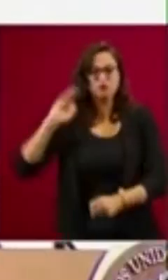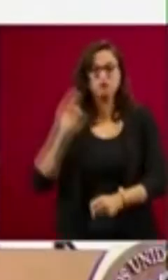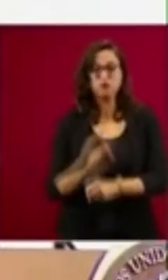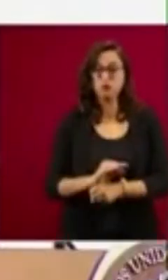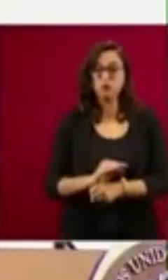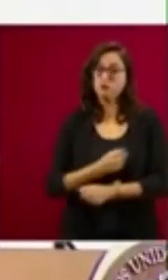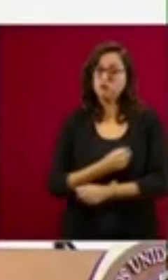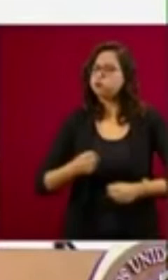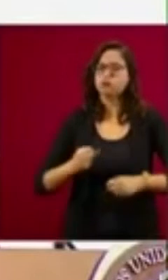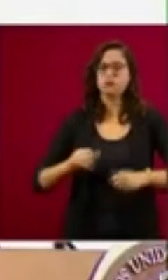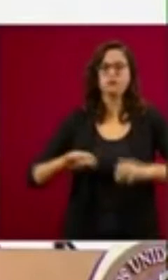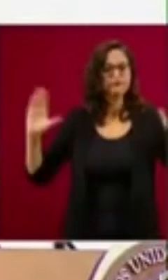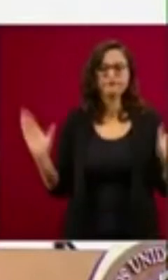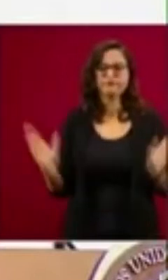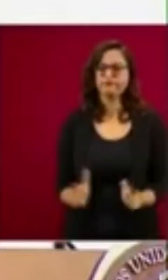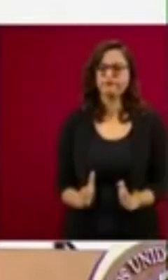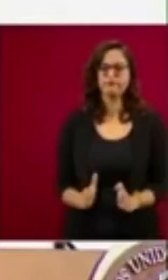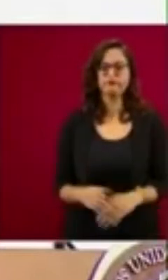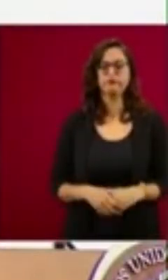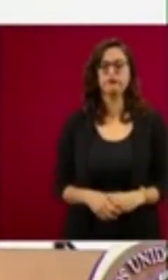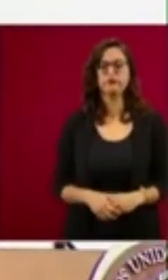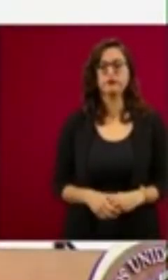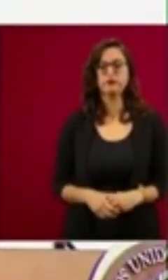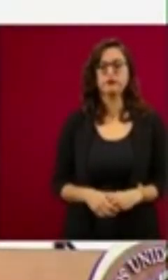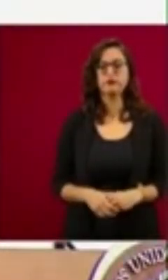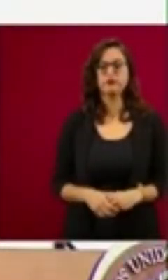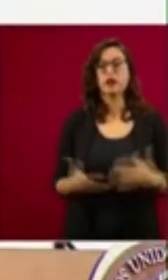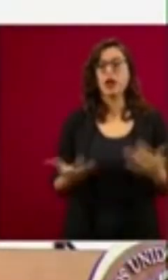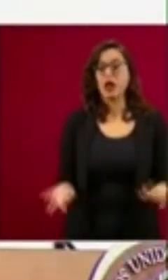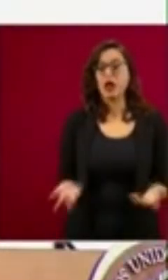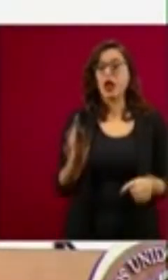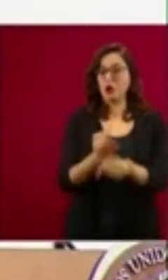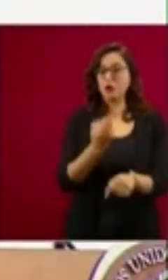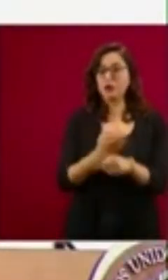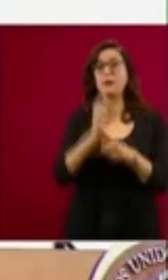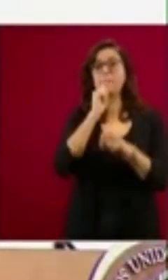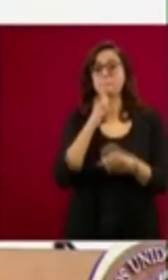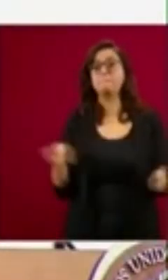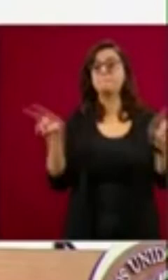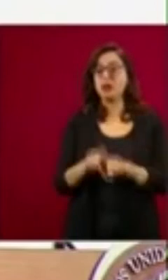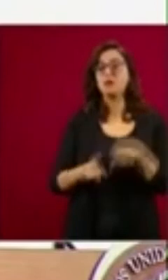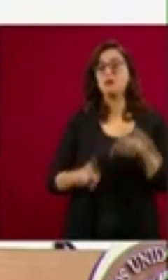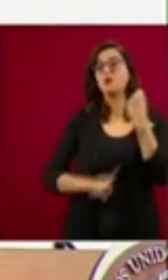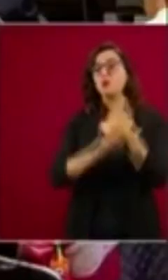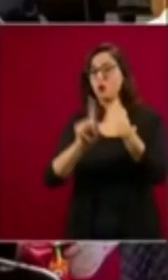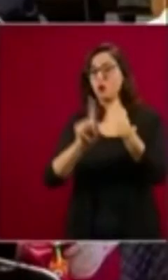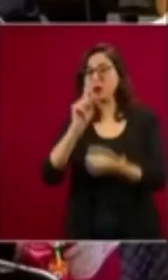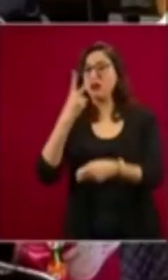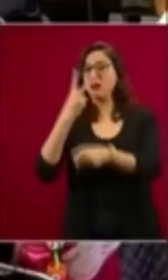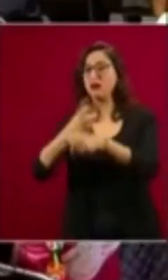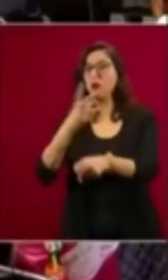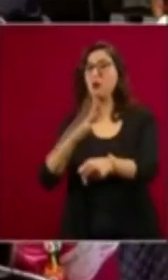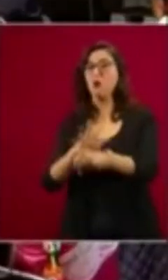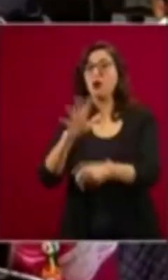se han tomado las decisiones porque un nuevo partido implica seguir un proceso en el cual tiene que